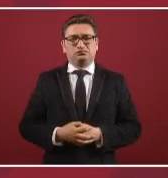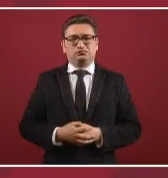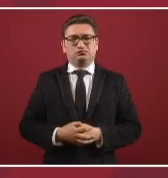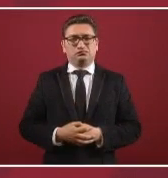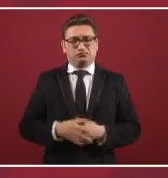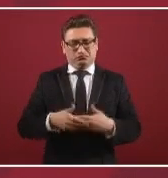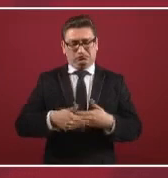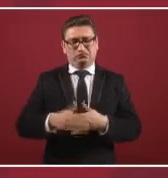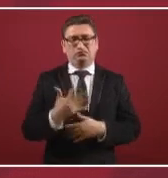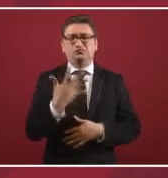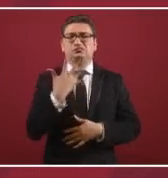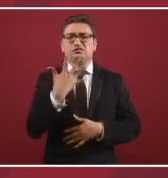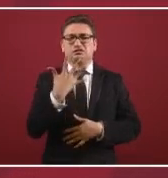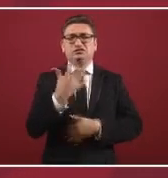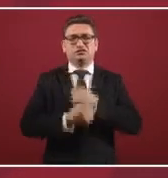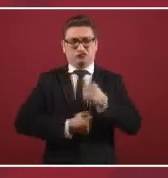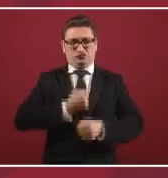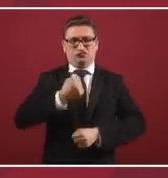cinco años que faltan,